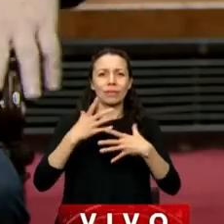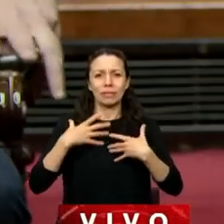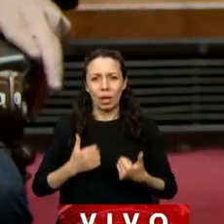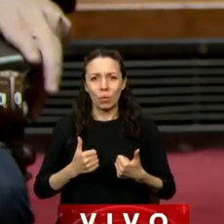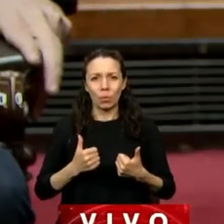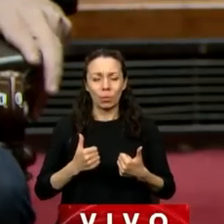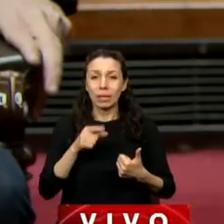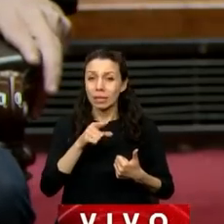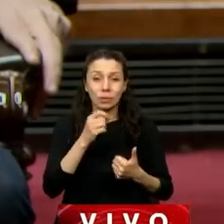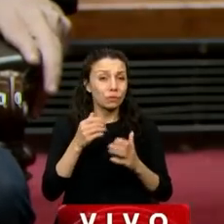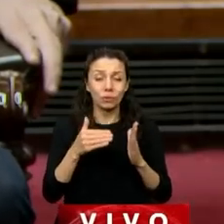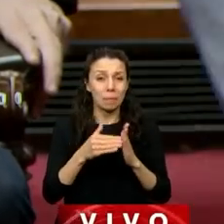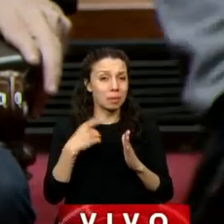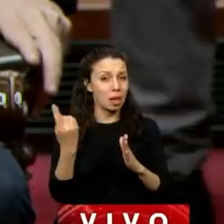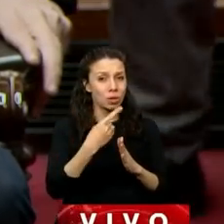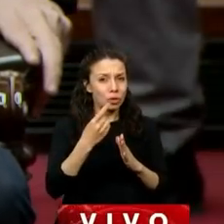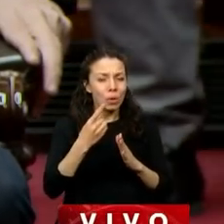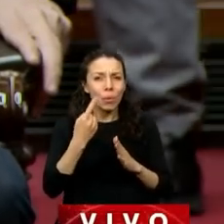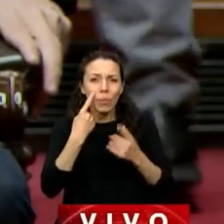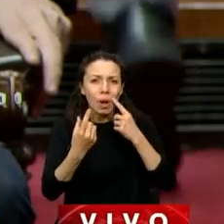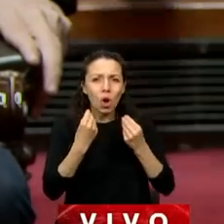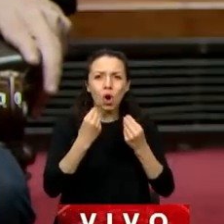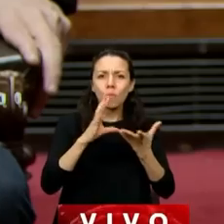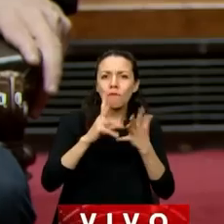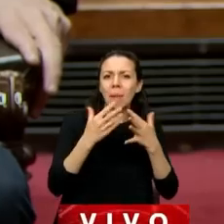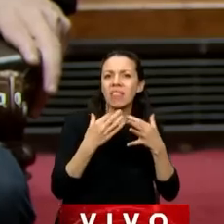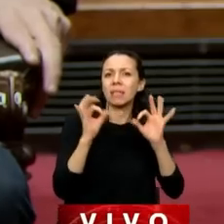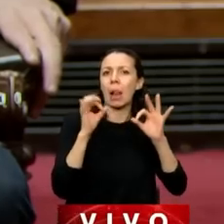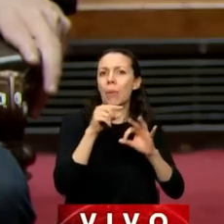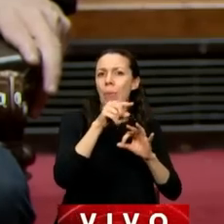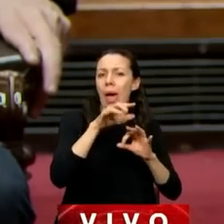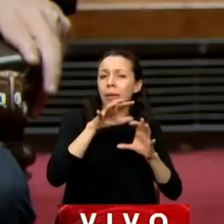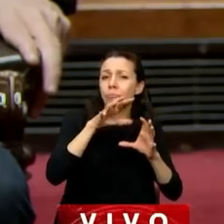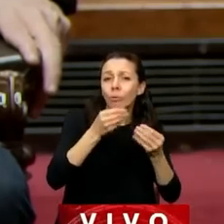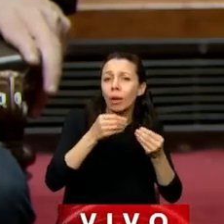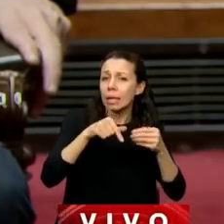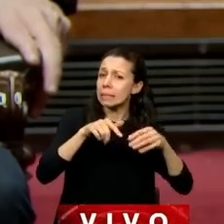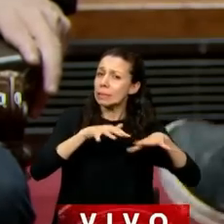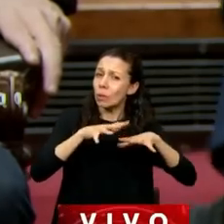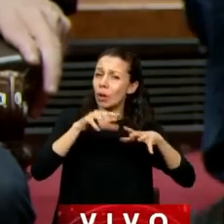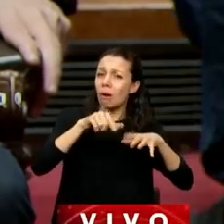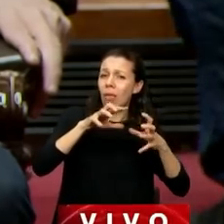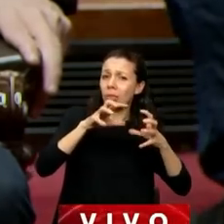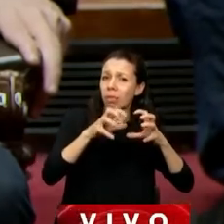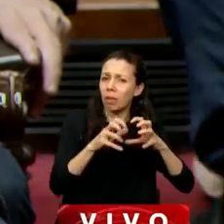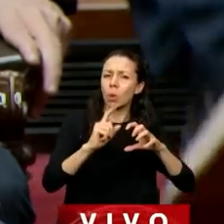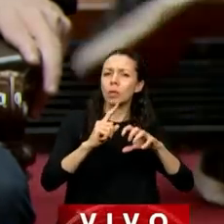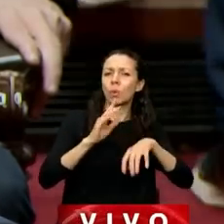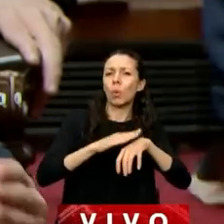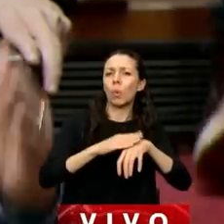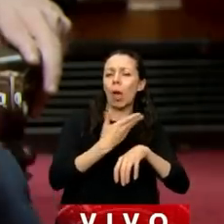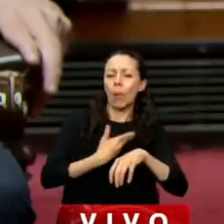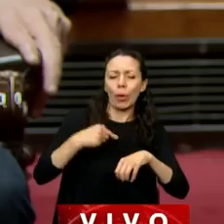el sistema de salud argentino por la pésima situación en la que se encuentra. Y no por uno u otro gobierno de los recientes, sino